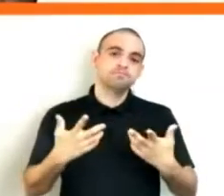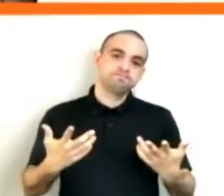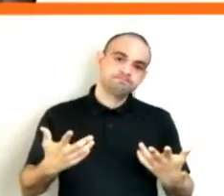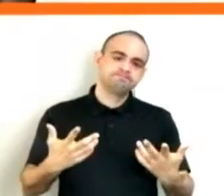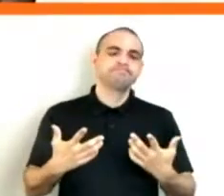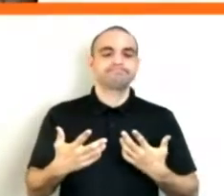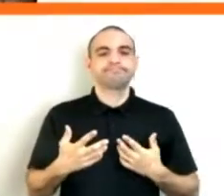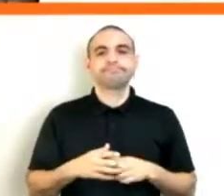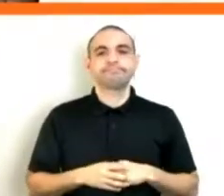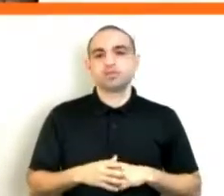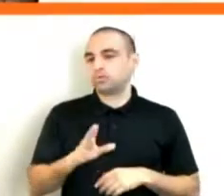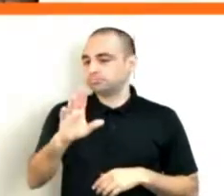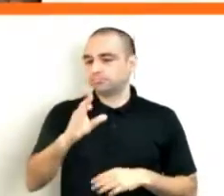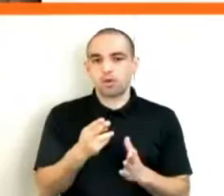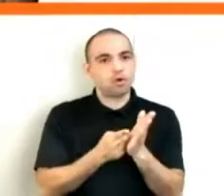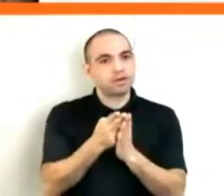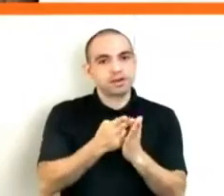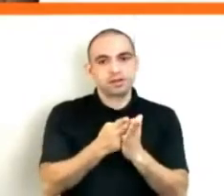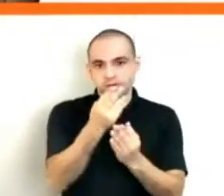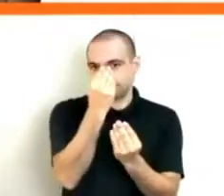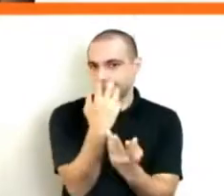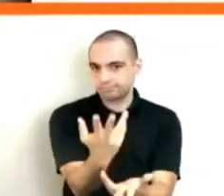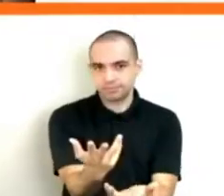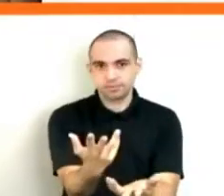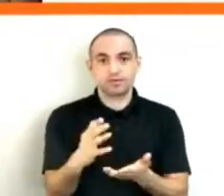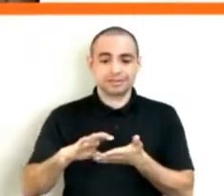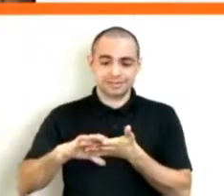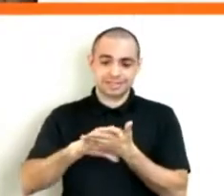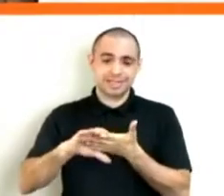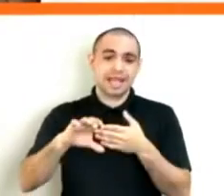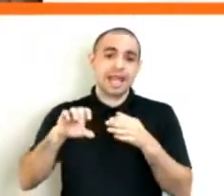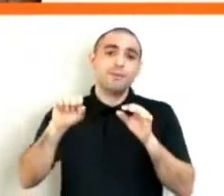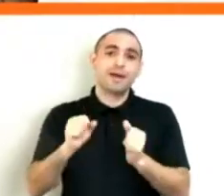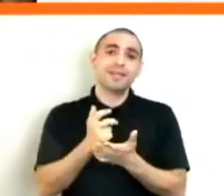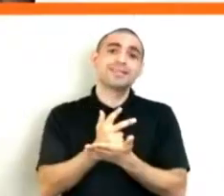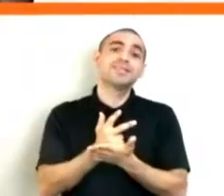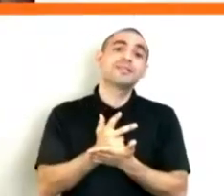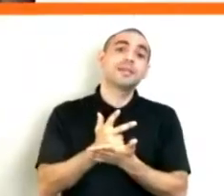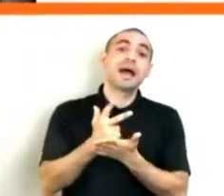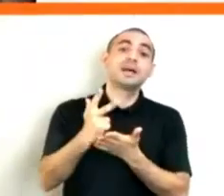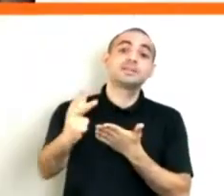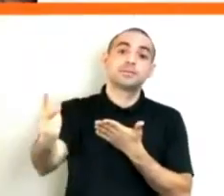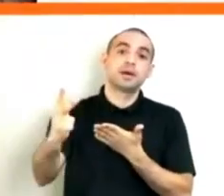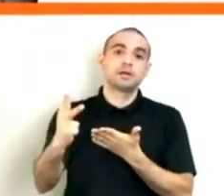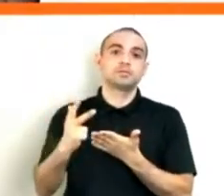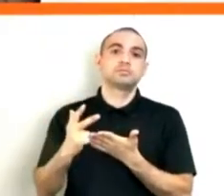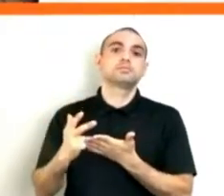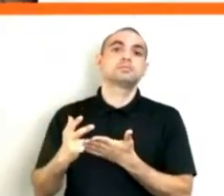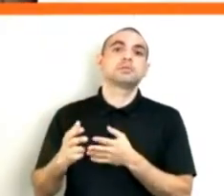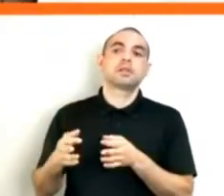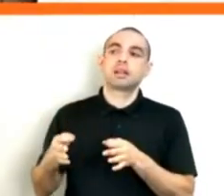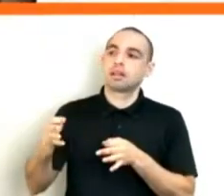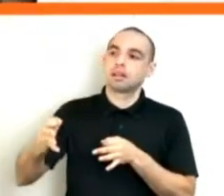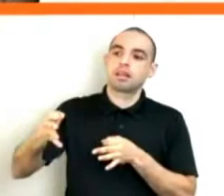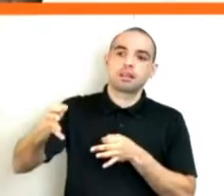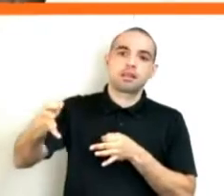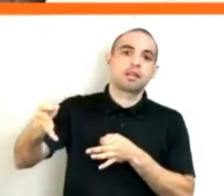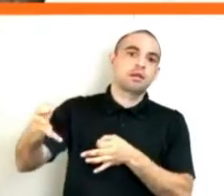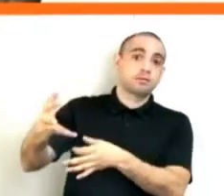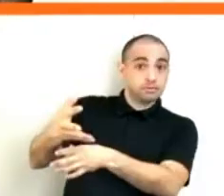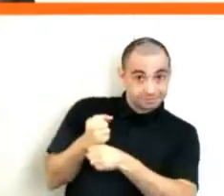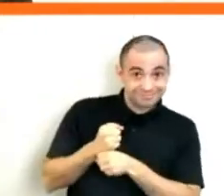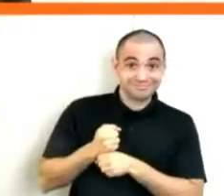que indicarle de manera honesta a todos ustedes que un cheque puede tardar hasta 3 semanas en llegarle a usted. Le puede tardar 3 semanas. Y